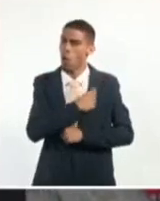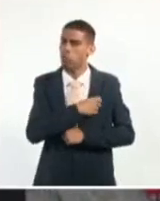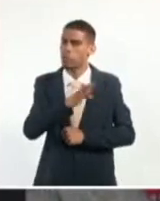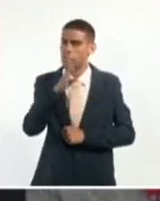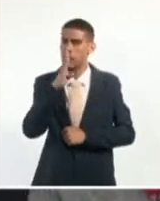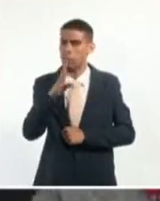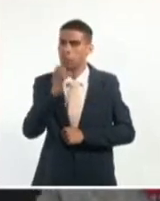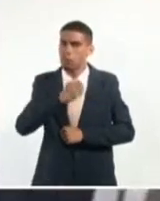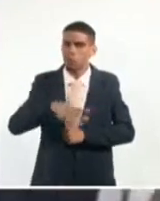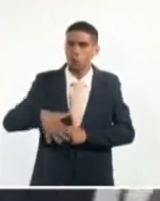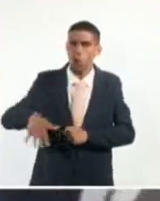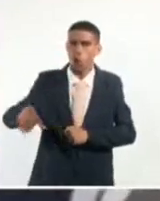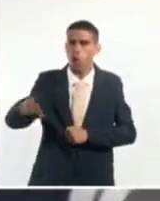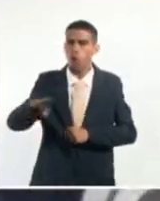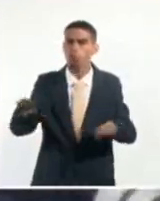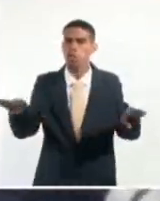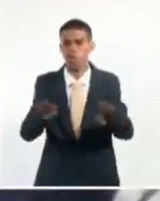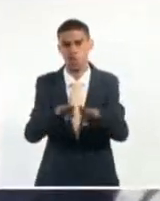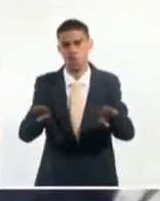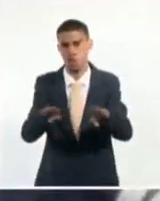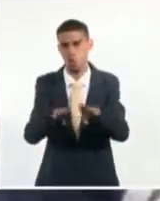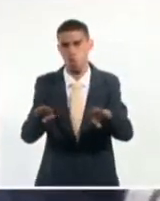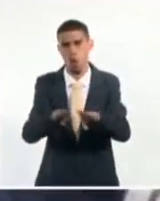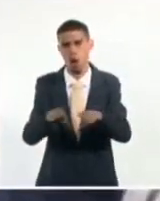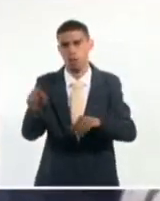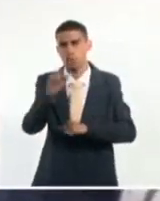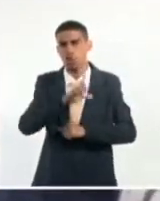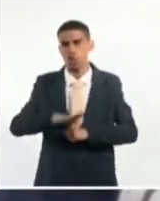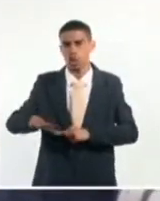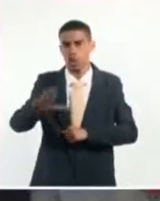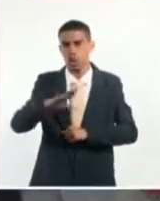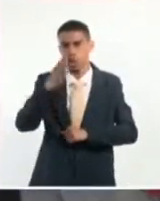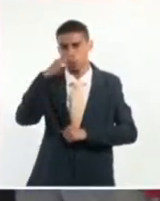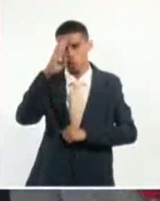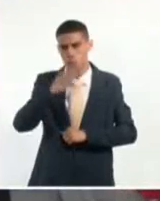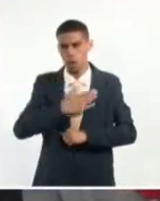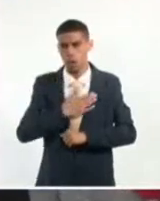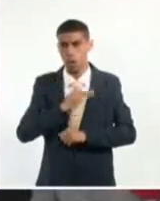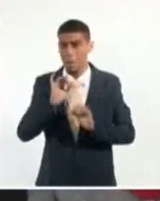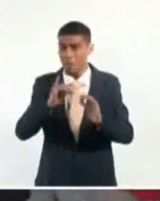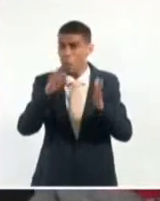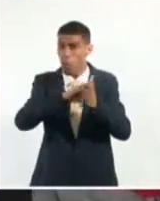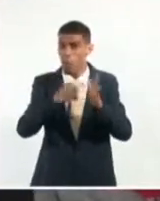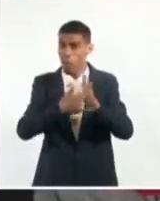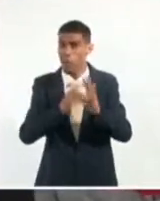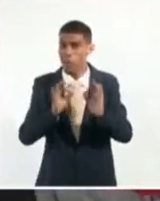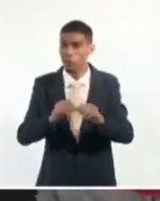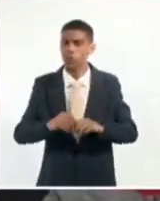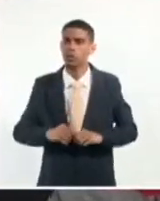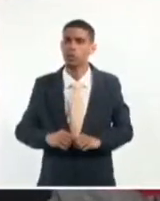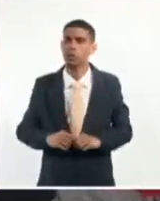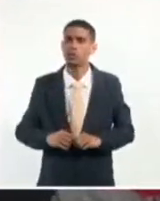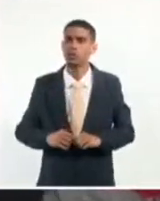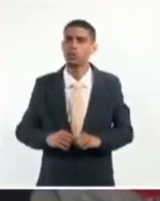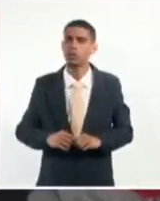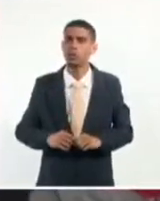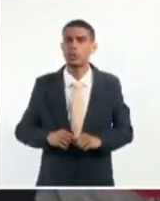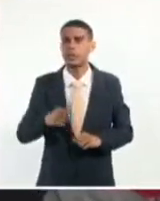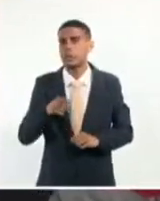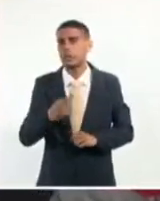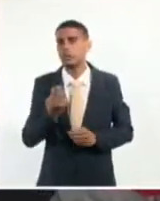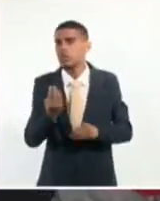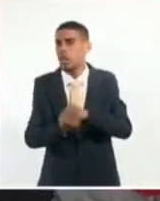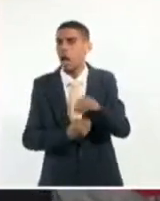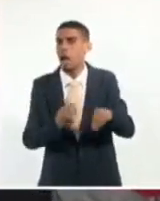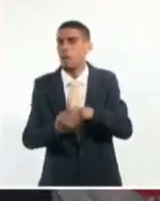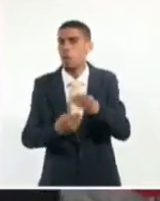todos en general de nuestra sociedad cubana. Este es un proyecto donde no se dan fórmulas, es